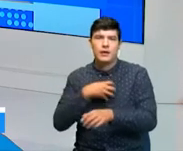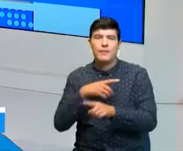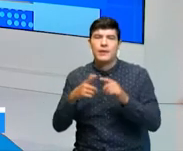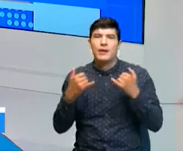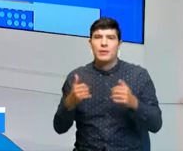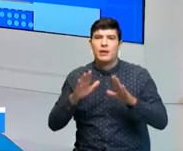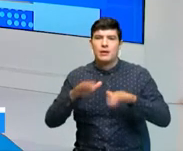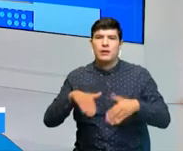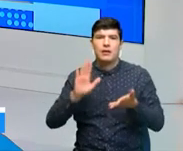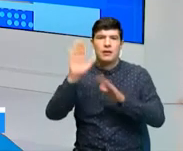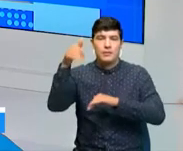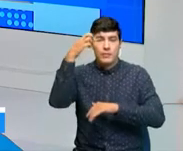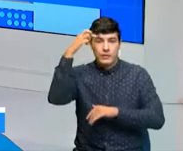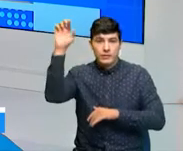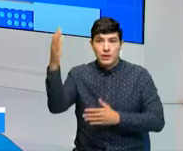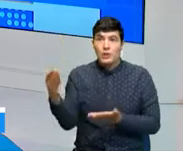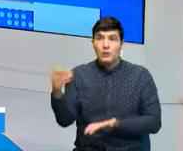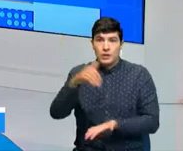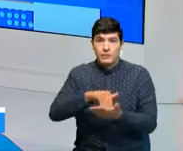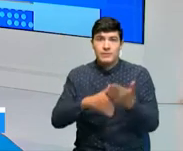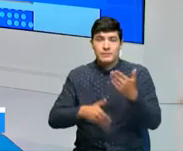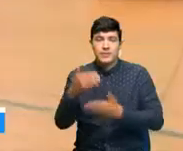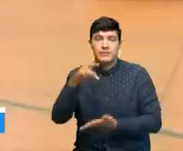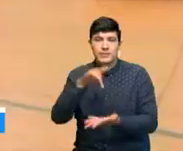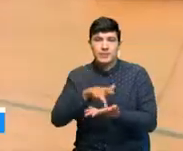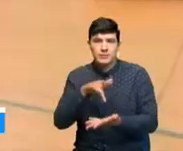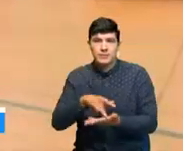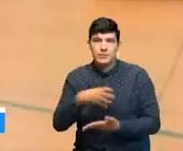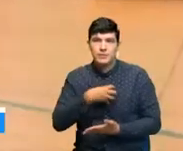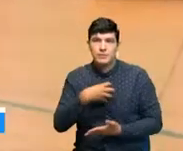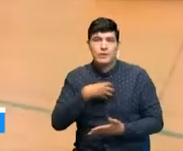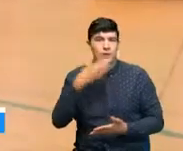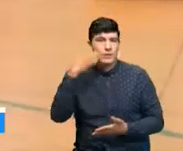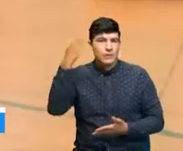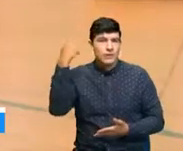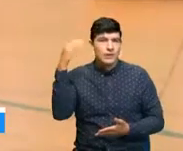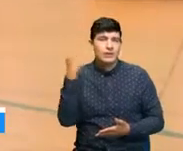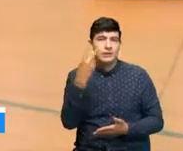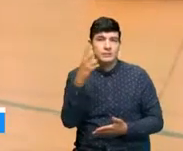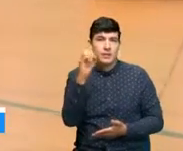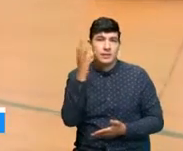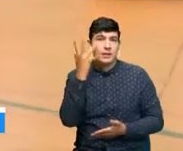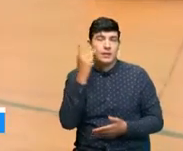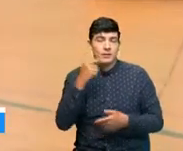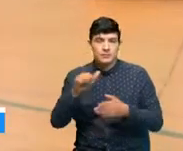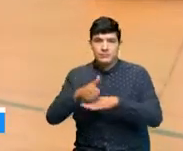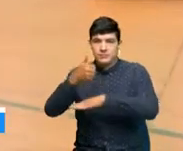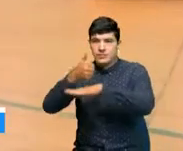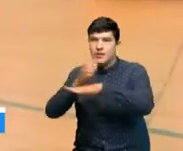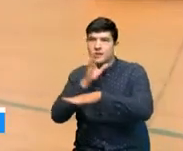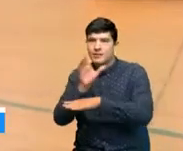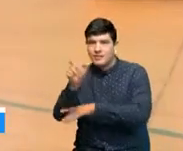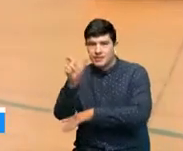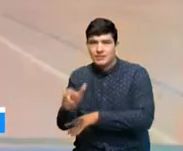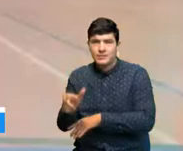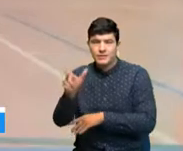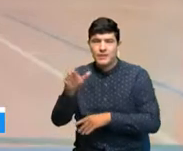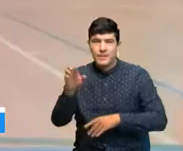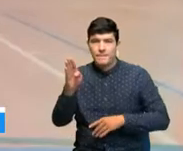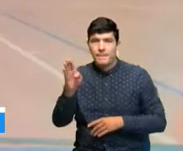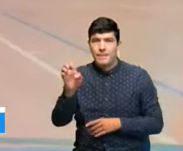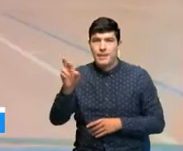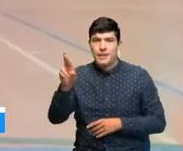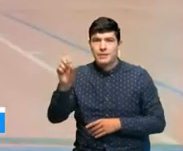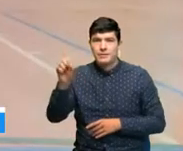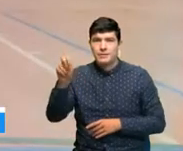Profesional de Baloncesto y un torneo de orden continental. Desde hace 20 días y bajo la dirección del entrenador Bernardo